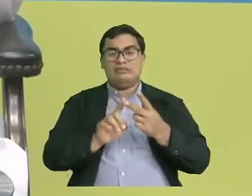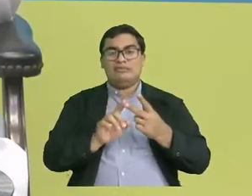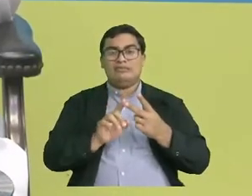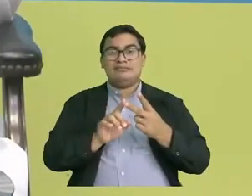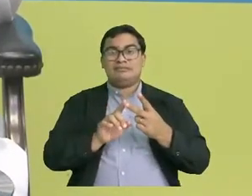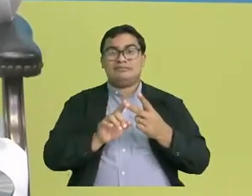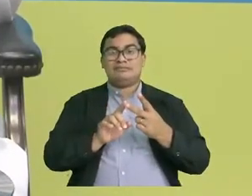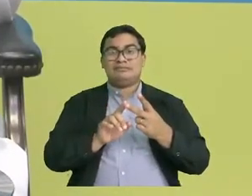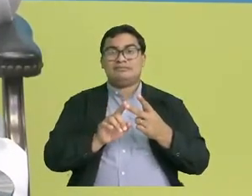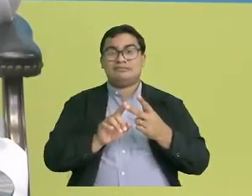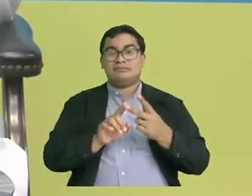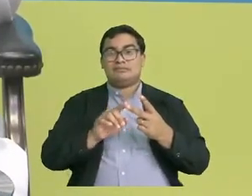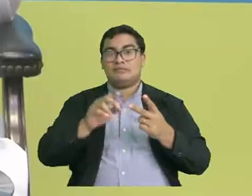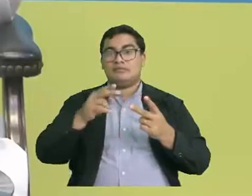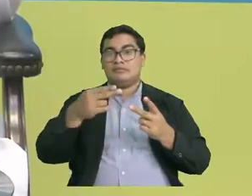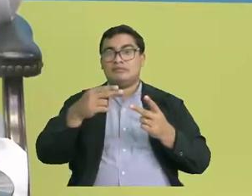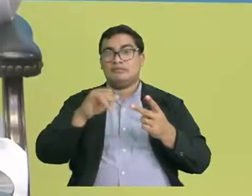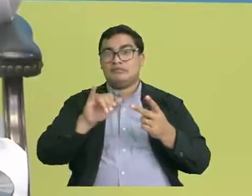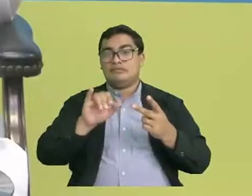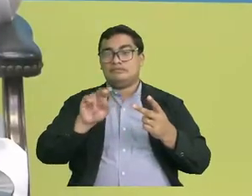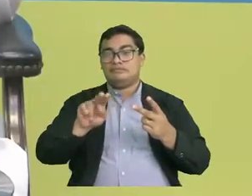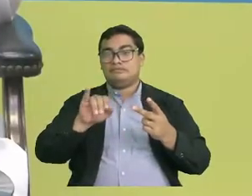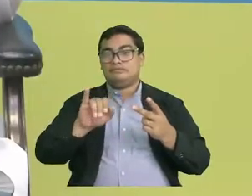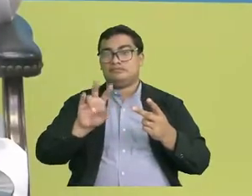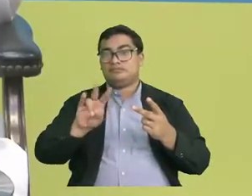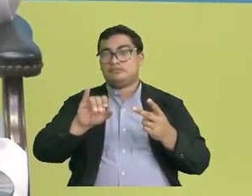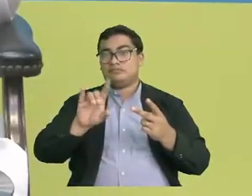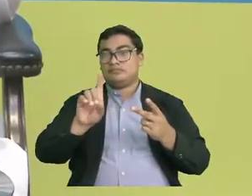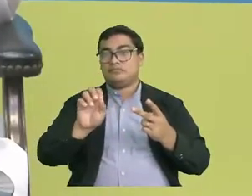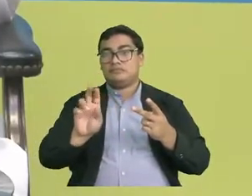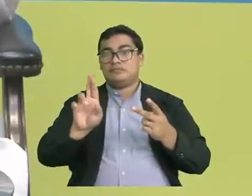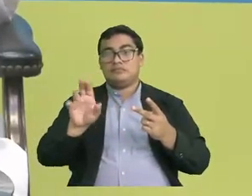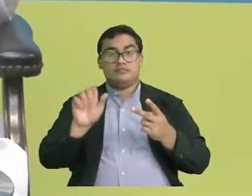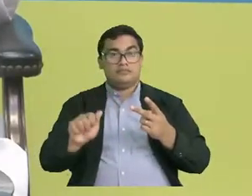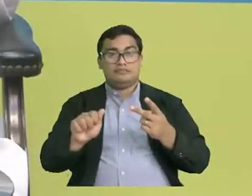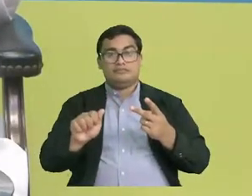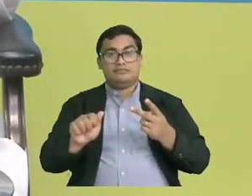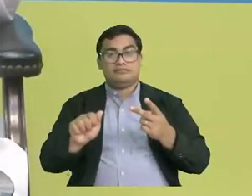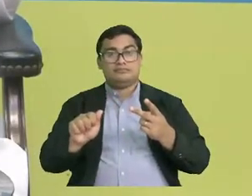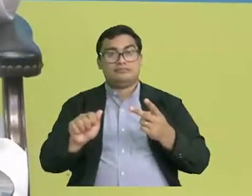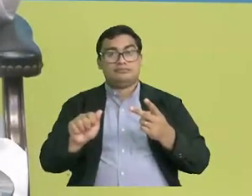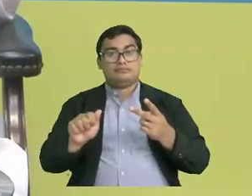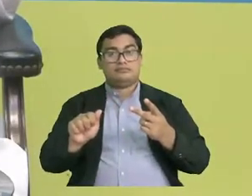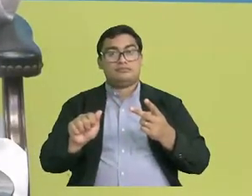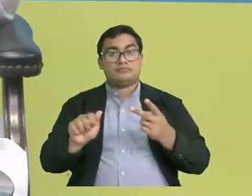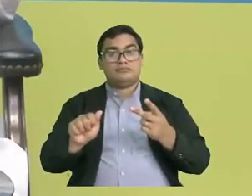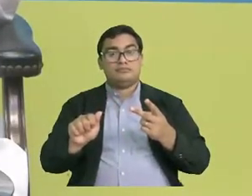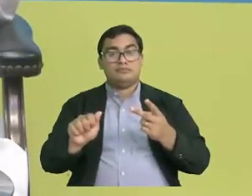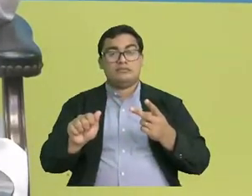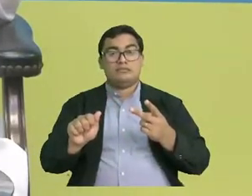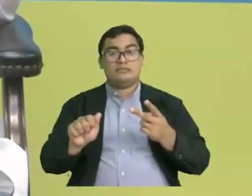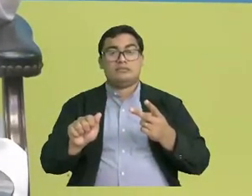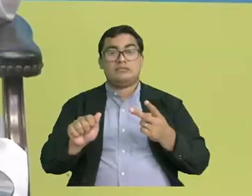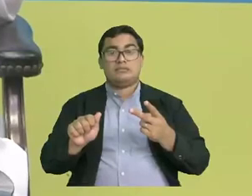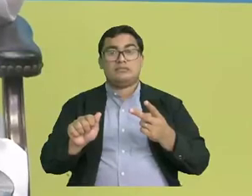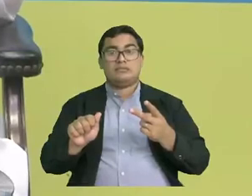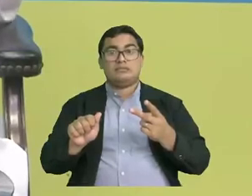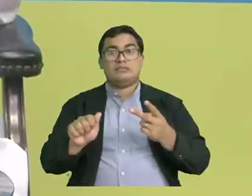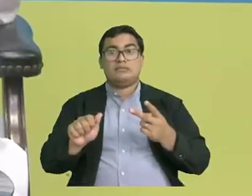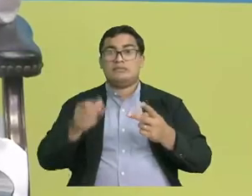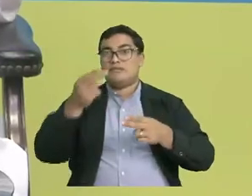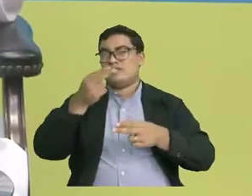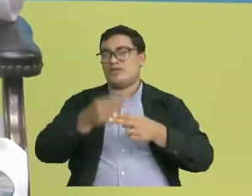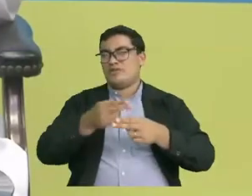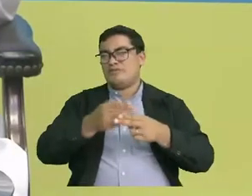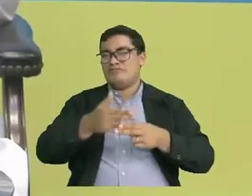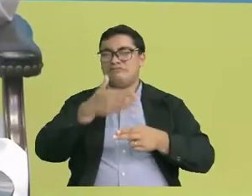llama hormona inhibidora de estructuras müllerianas. Qué nombre largo. Sí, es un nombre que a